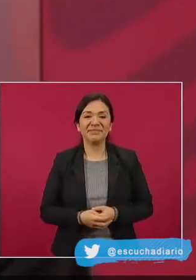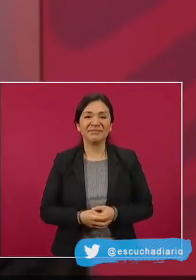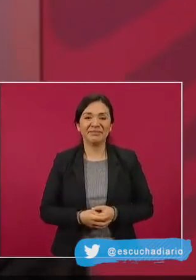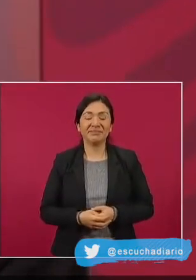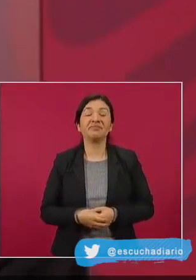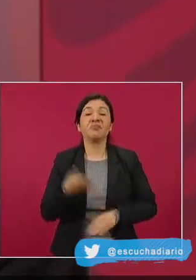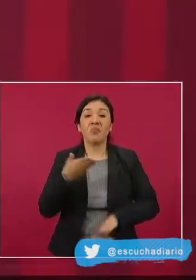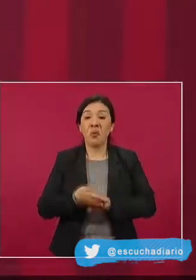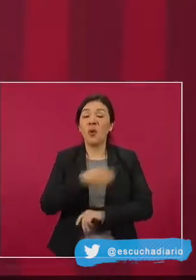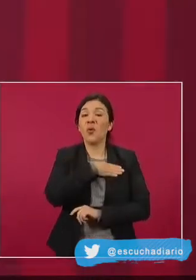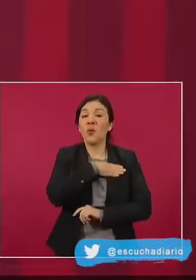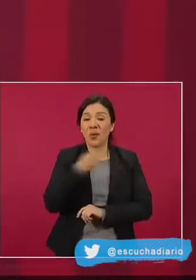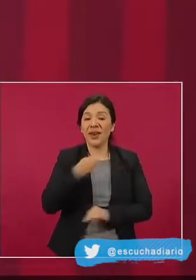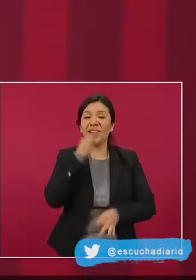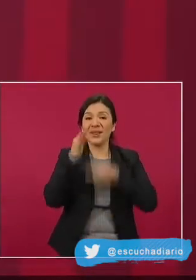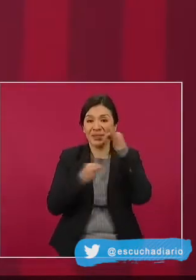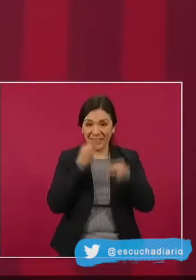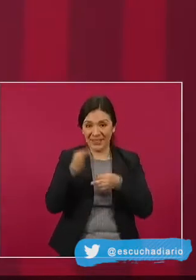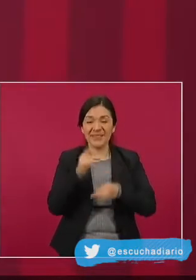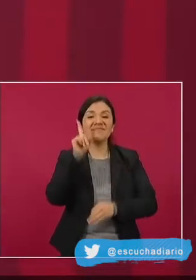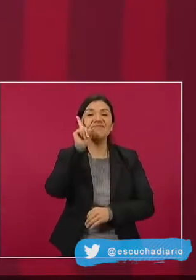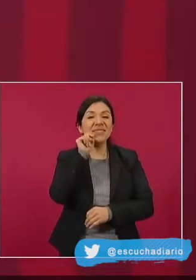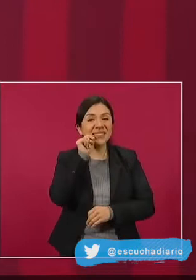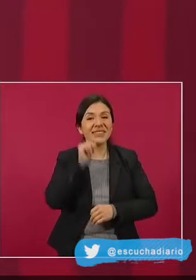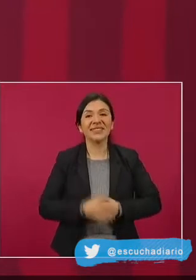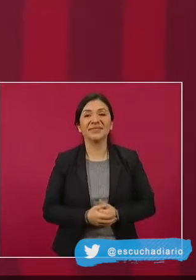Una muy buena noticia.